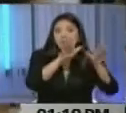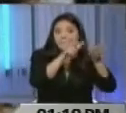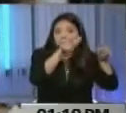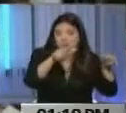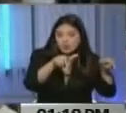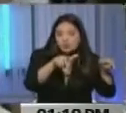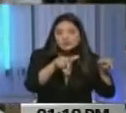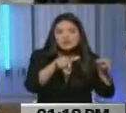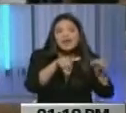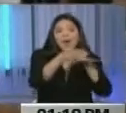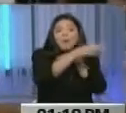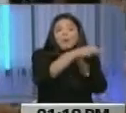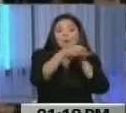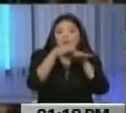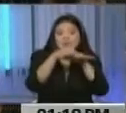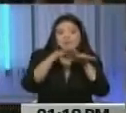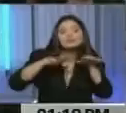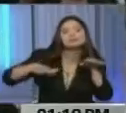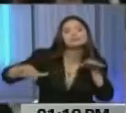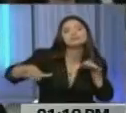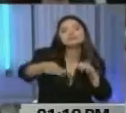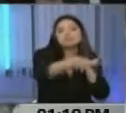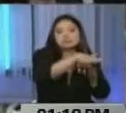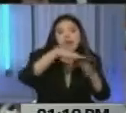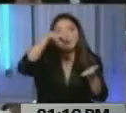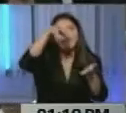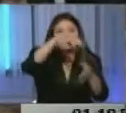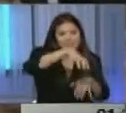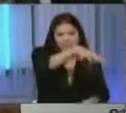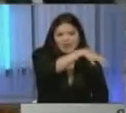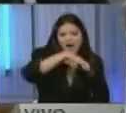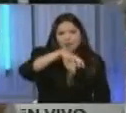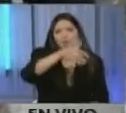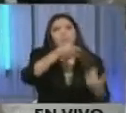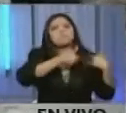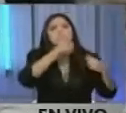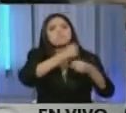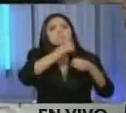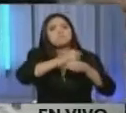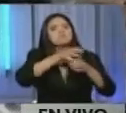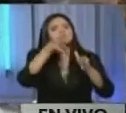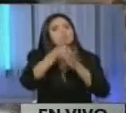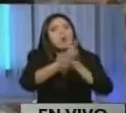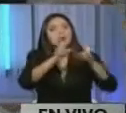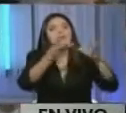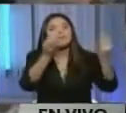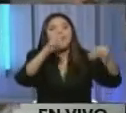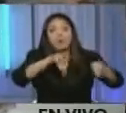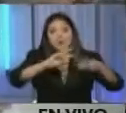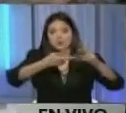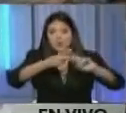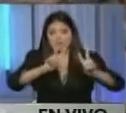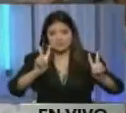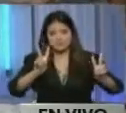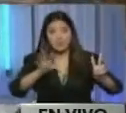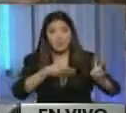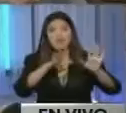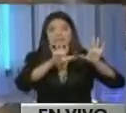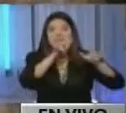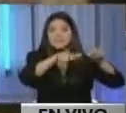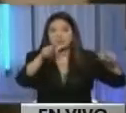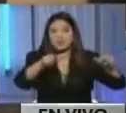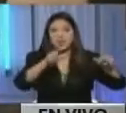nivel municipal y departamental en cumplimiento de tareas relacionadas con el acuerdo de paz.